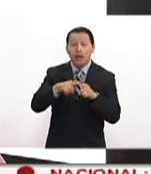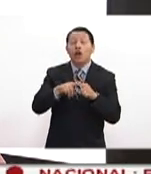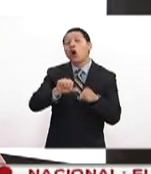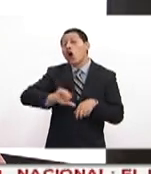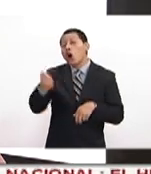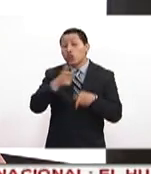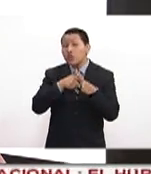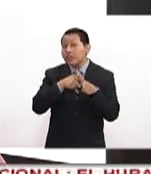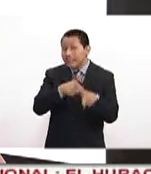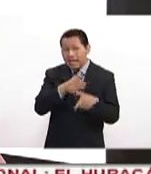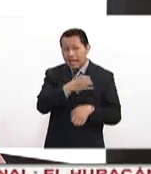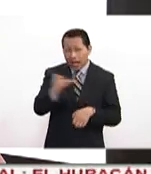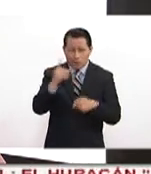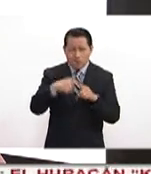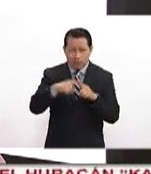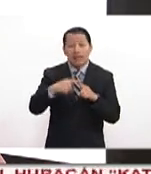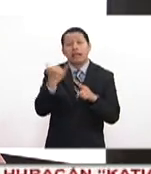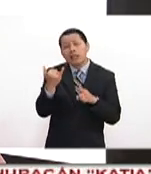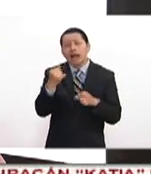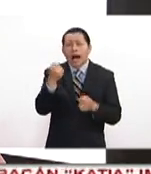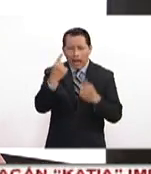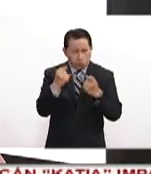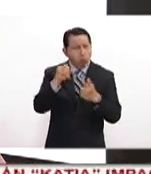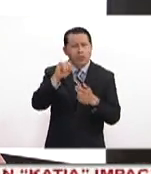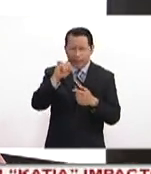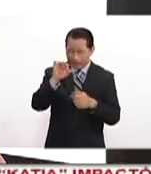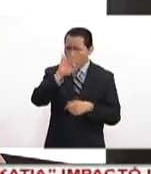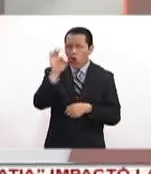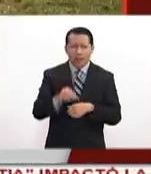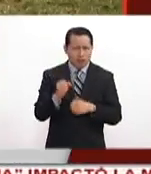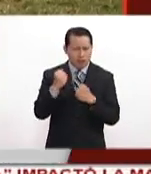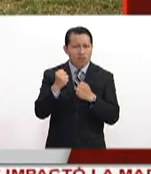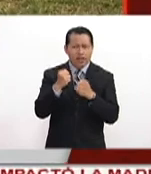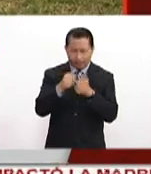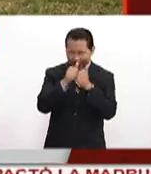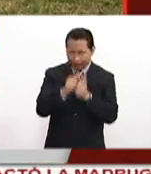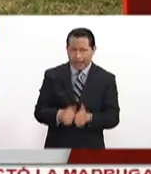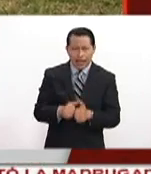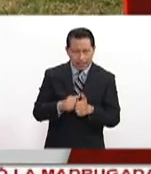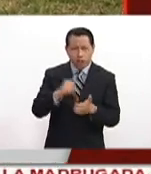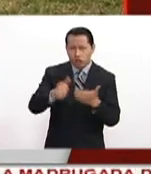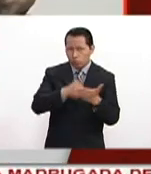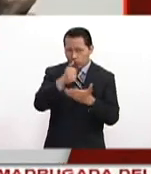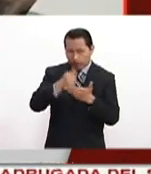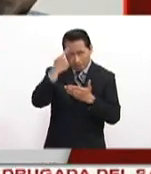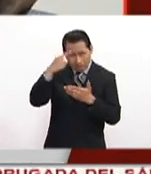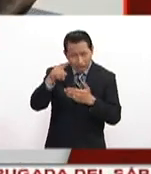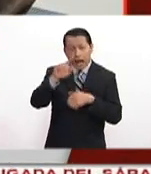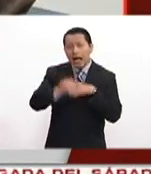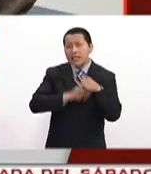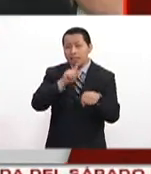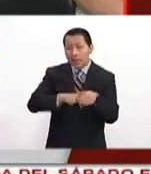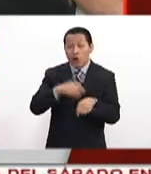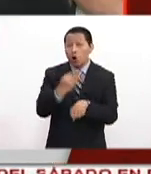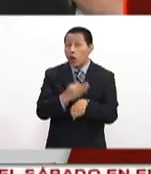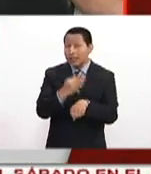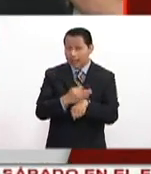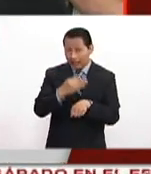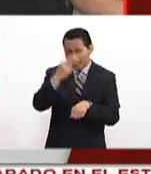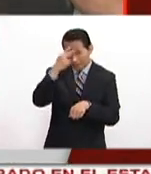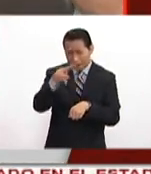campo, y tenemos un porcentaje alto que se queda en las ciudades a trabajar con animales. Actualmente en México tenemos 25 millones